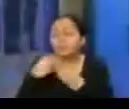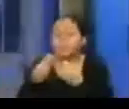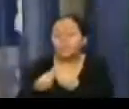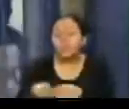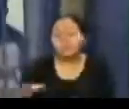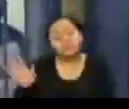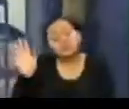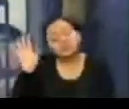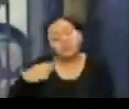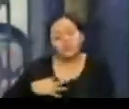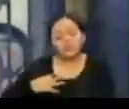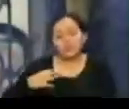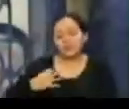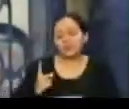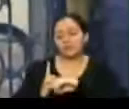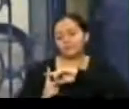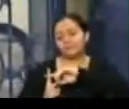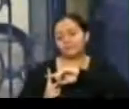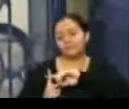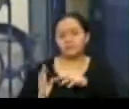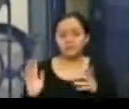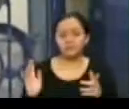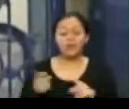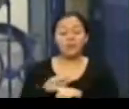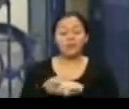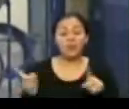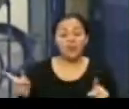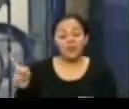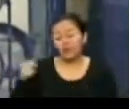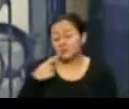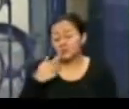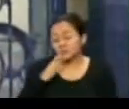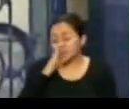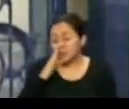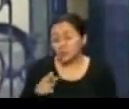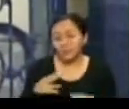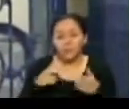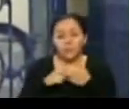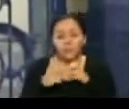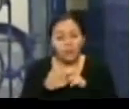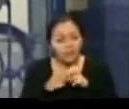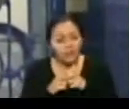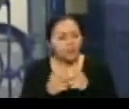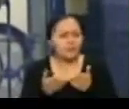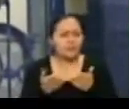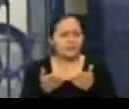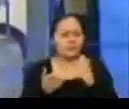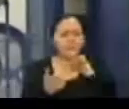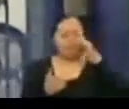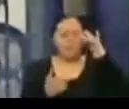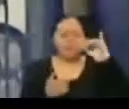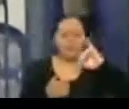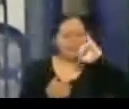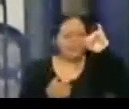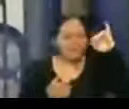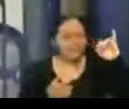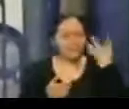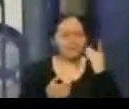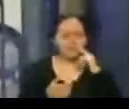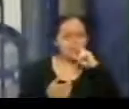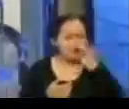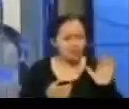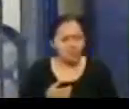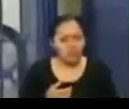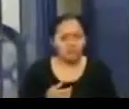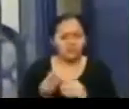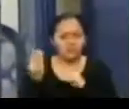a vestirse de luto y van a tener la complicidad de una supuesta izquierda infantil, violenta, tirapiedras,